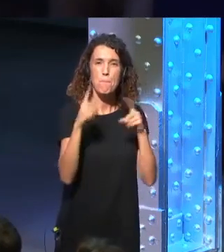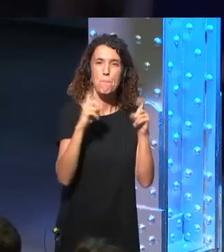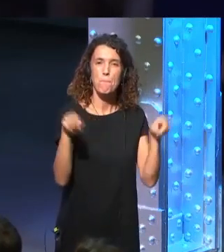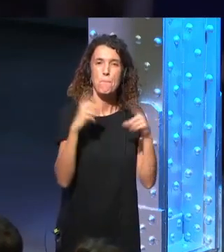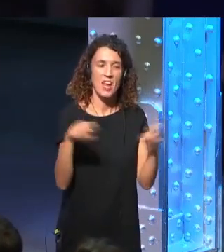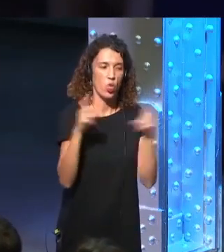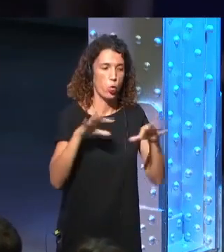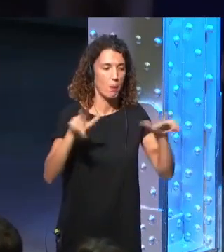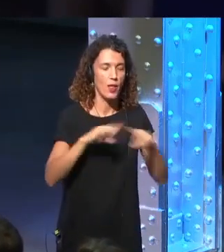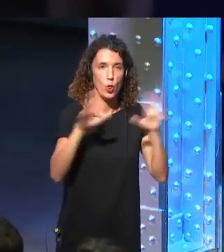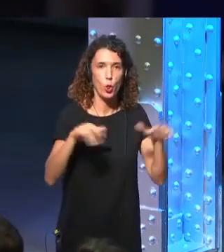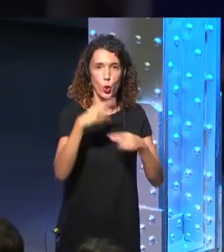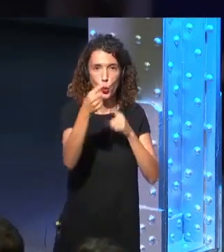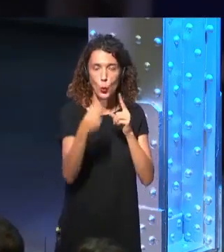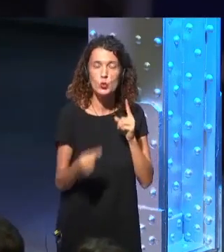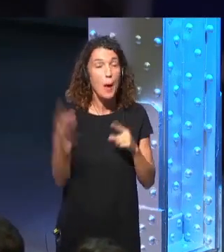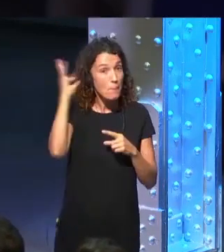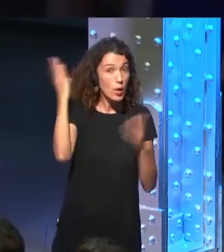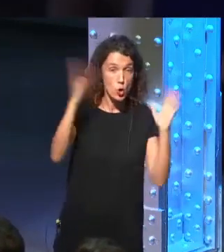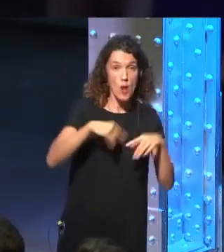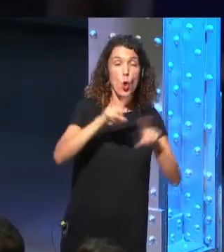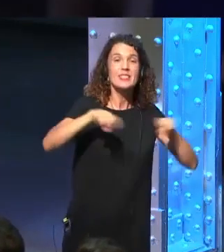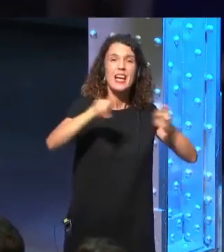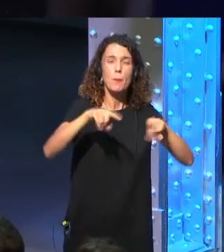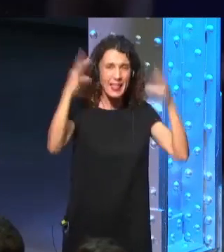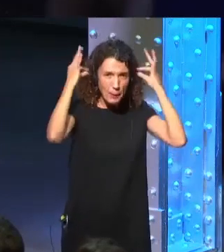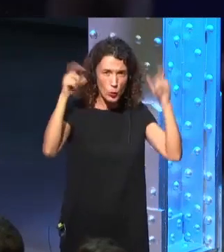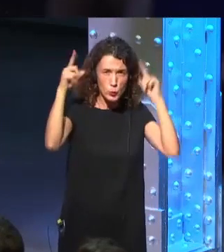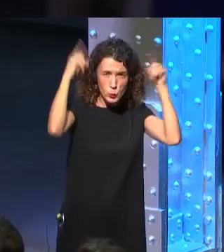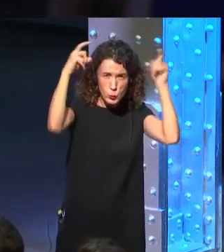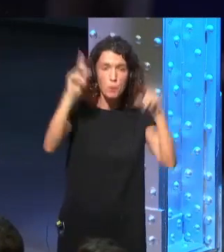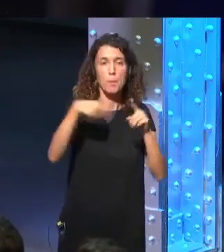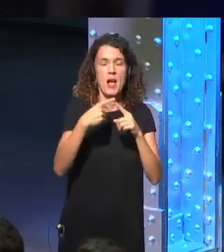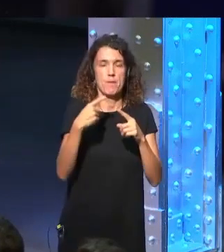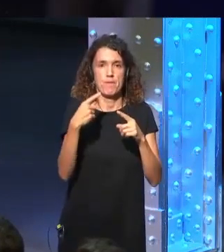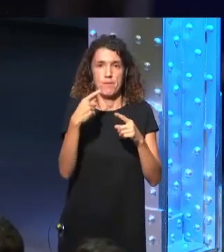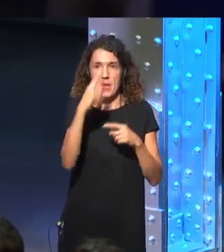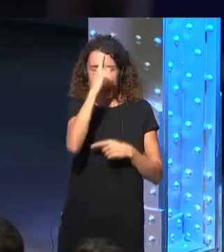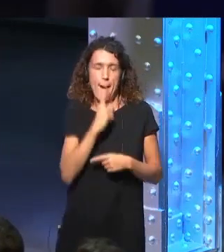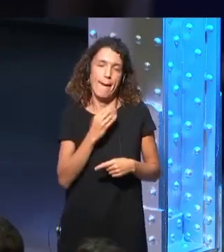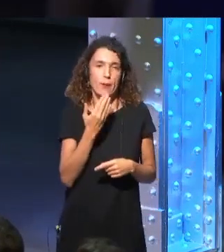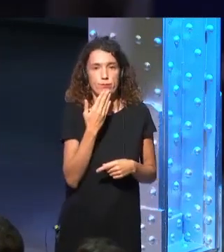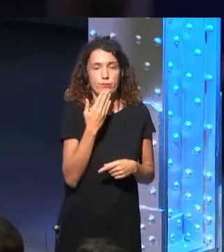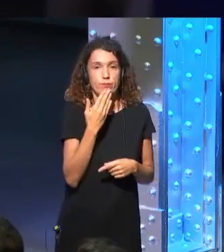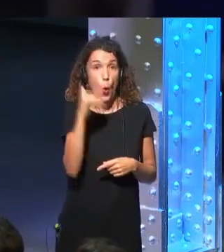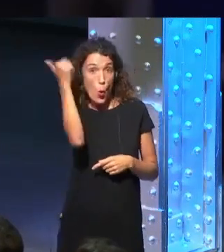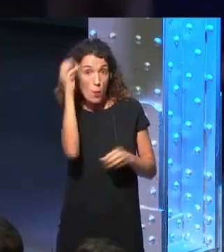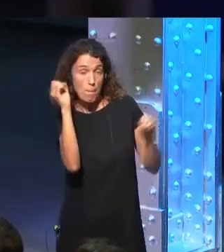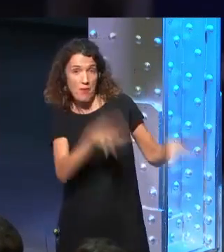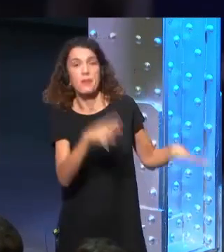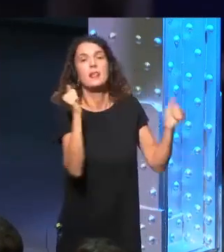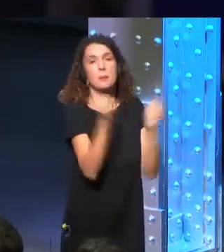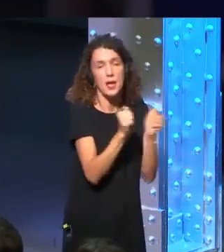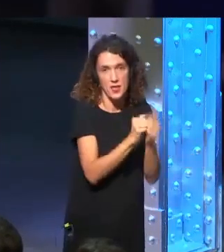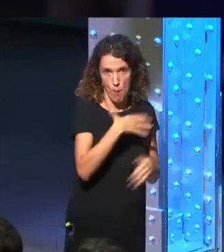ese híbrido que tiene, en vez de pelo, tiene serpientes y que tiene un aspecto, podría convertir a un hombre